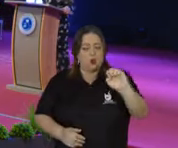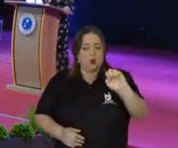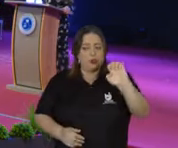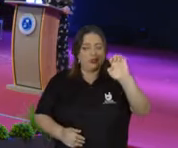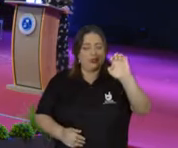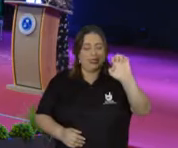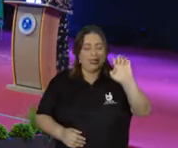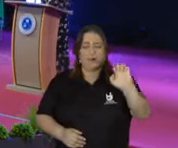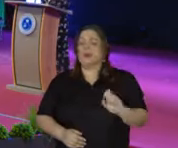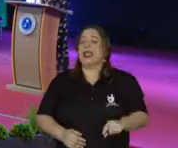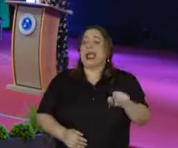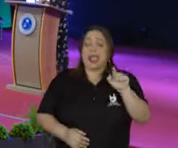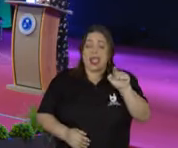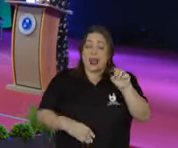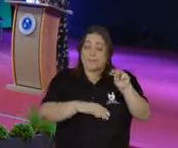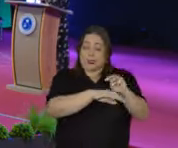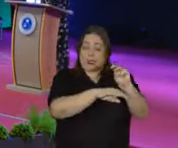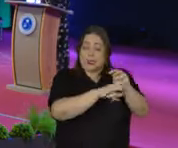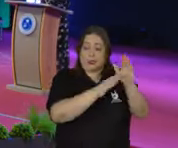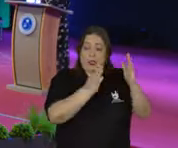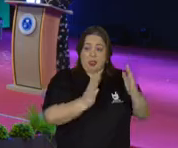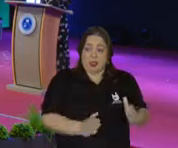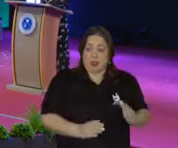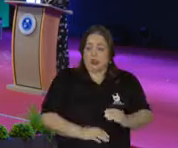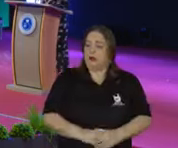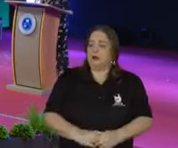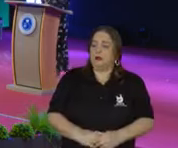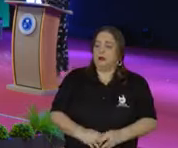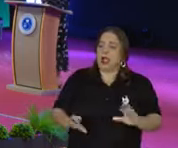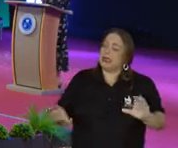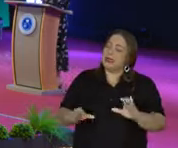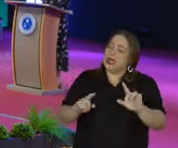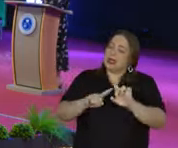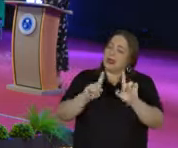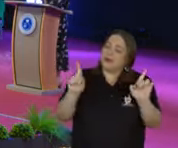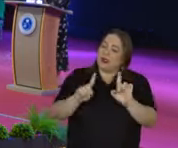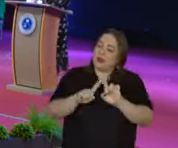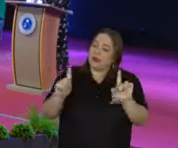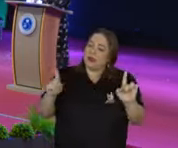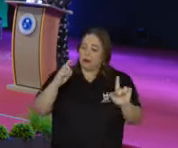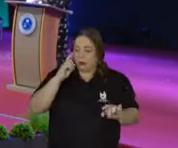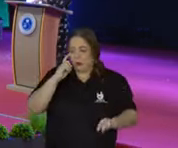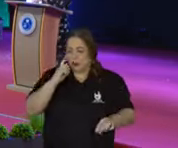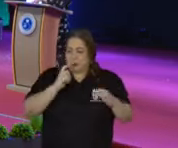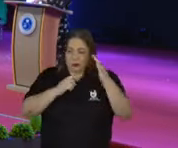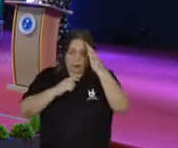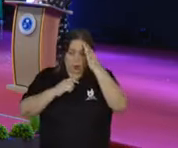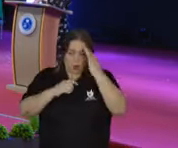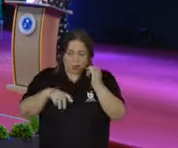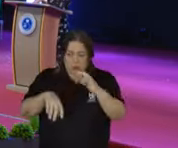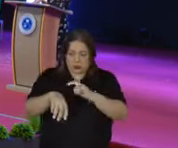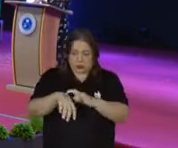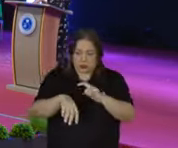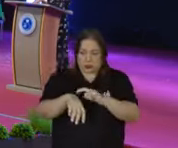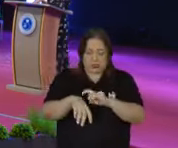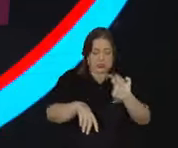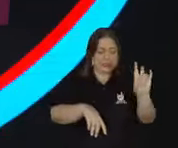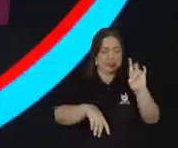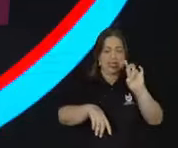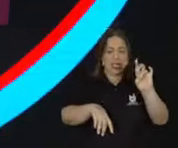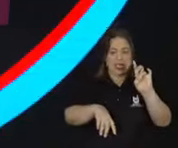ministrando mañana, pero vamos a tener el primer, vamos a hacer algo diferente mañana. De a partir de las 7 en punto vamos a estar